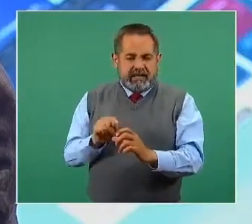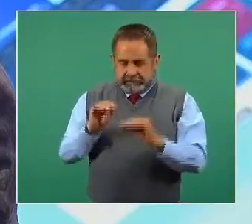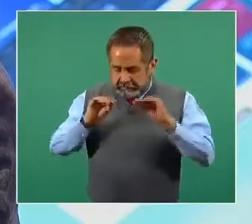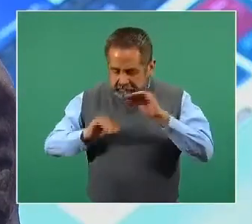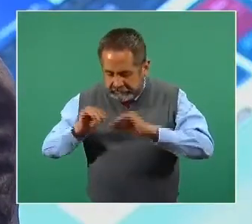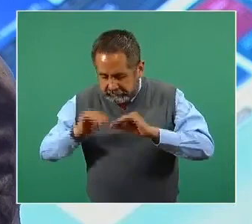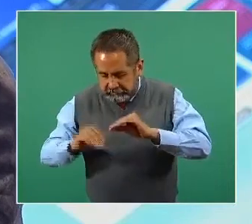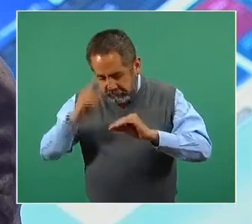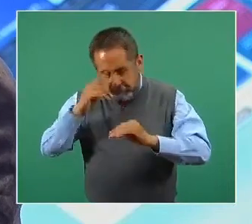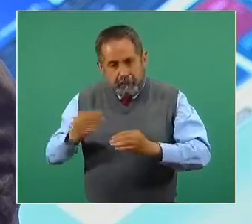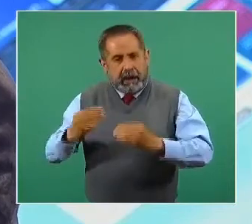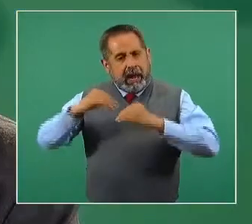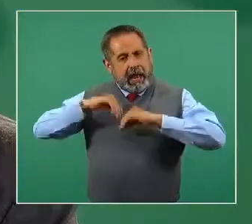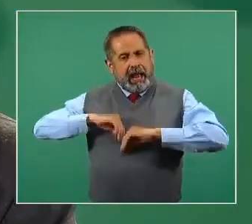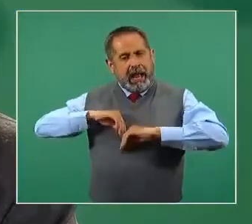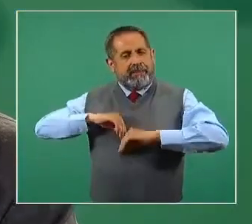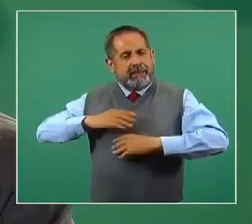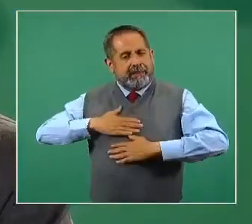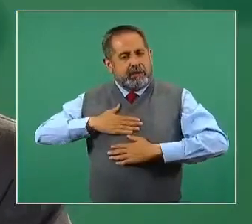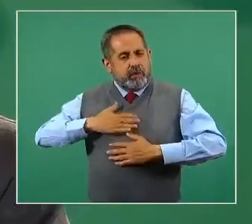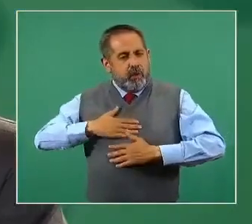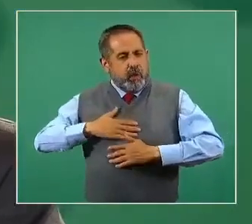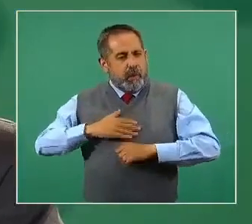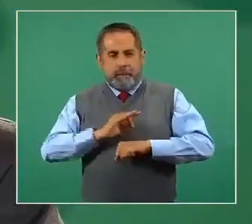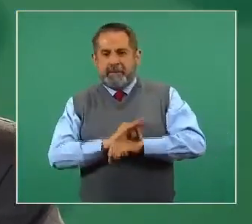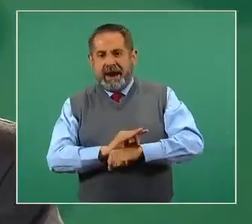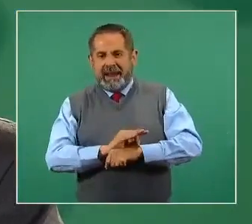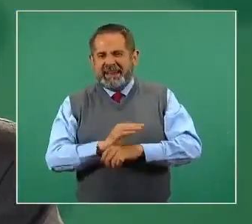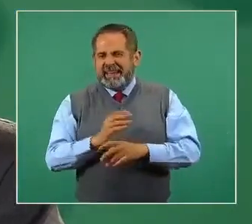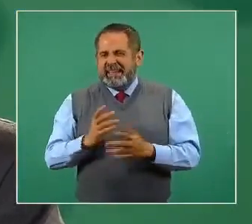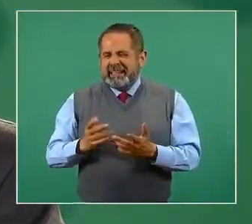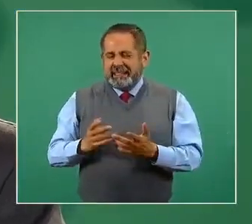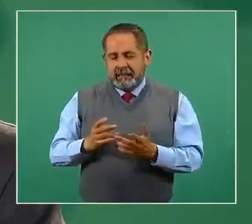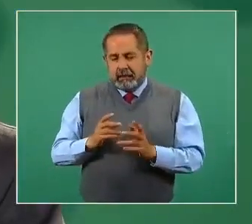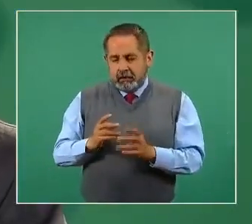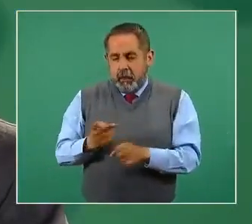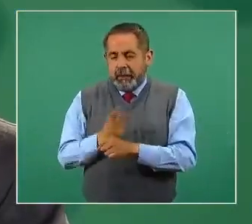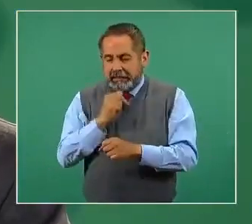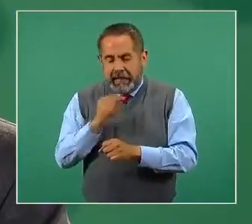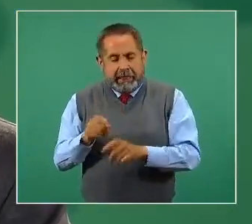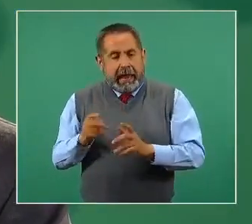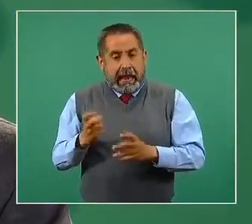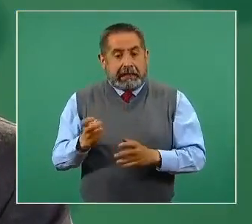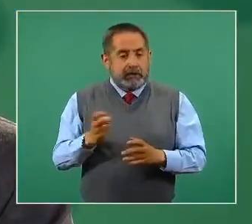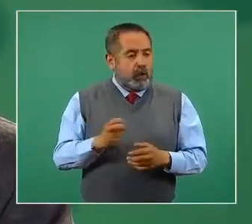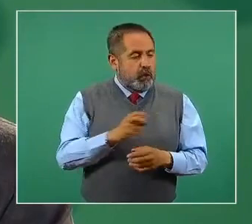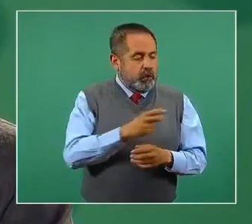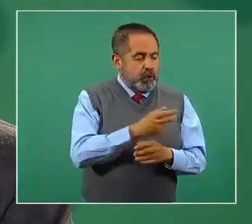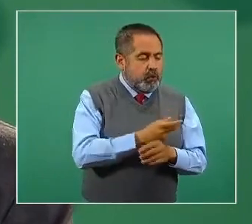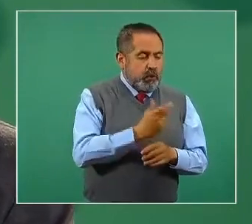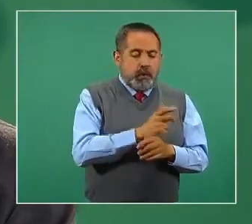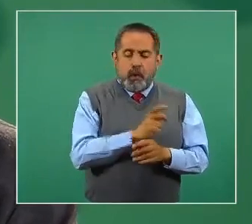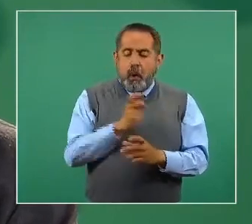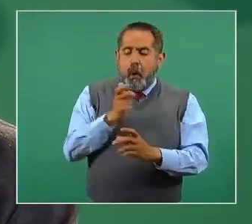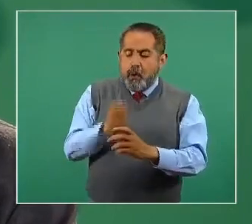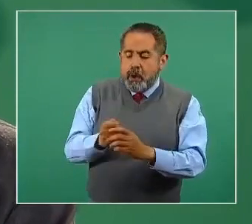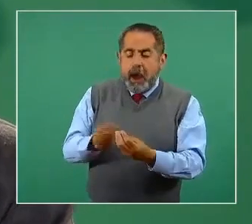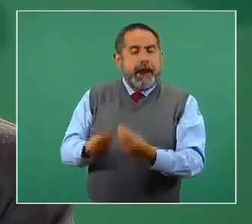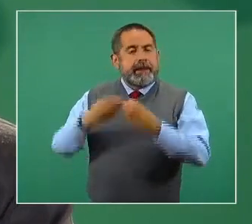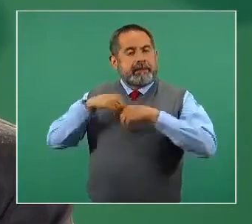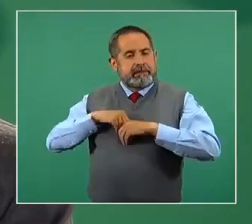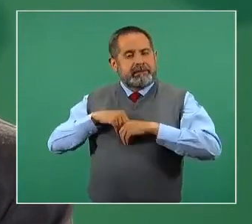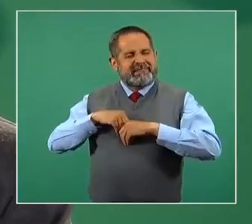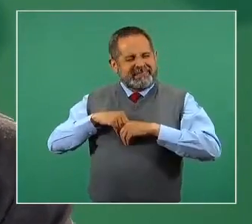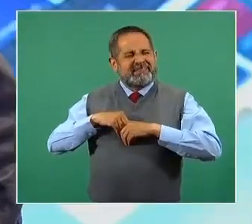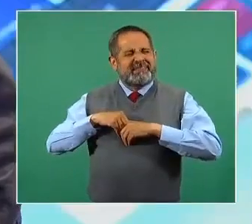modificado para que en la vacuna sea completamente inactivado. Y el propósito de eso es que